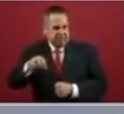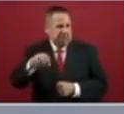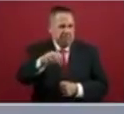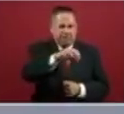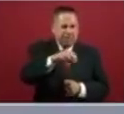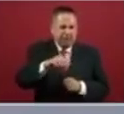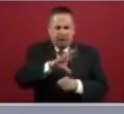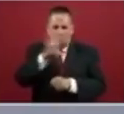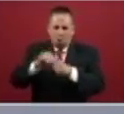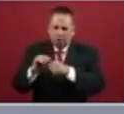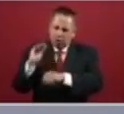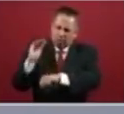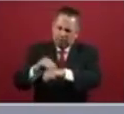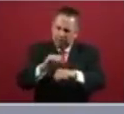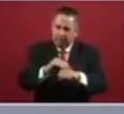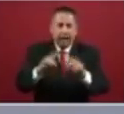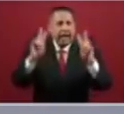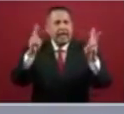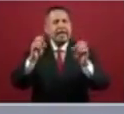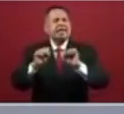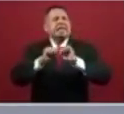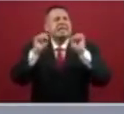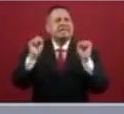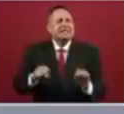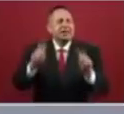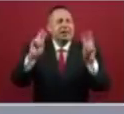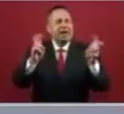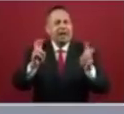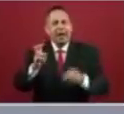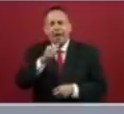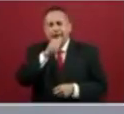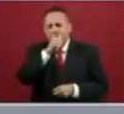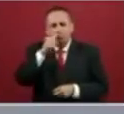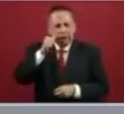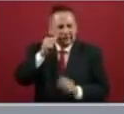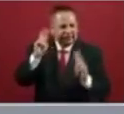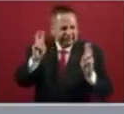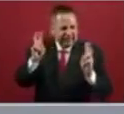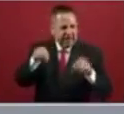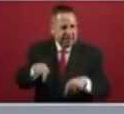educativo Benito Juárez. Se está